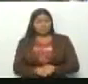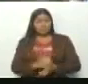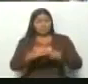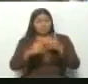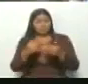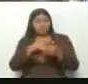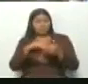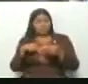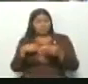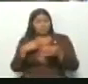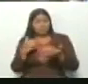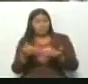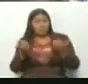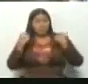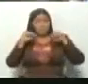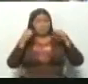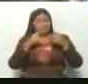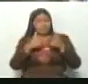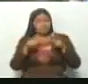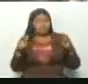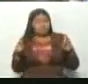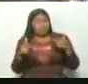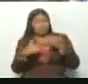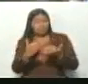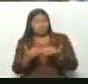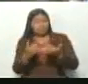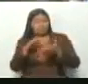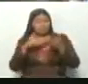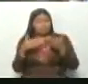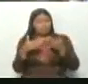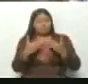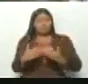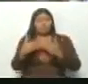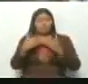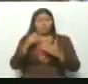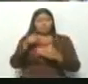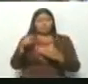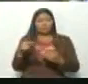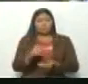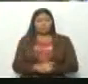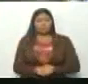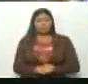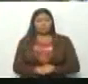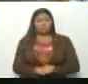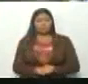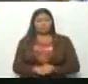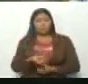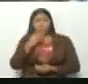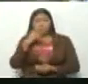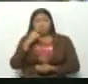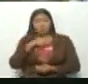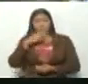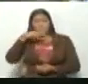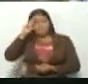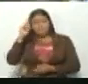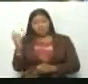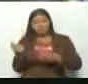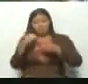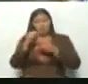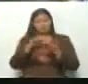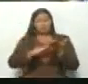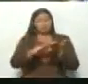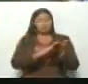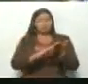para, entonces, estar preparado para ampliar lo que es la matrícula escolar, porque si las escuelas están en buen estado, los padres se han sumado a